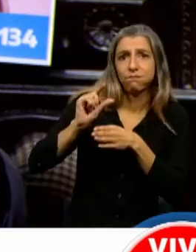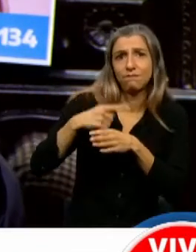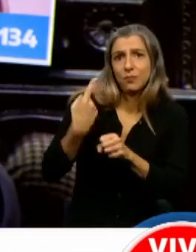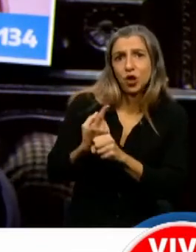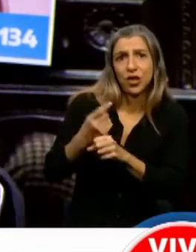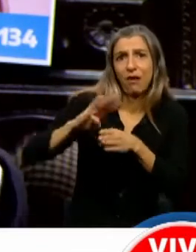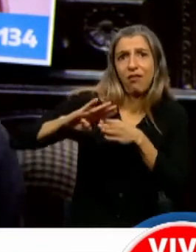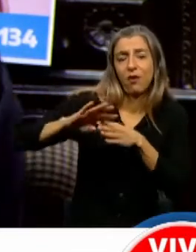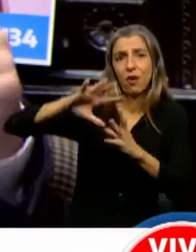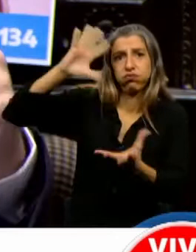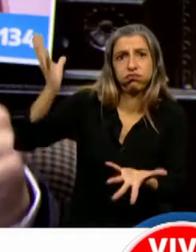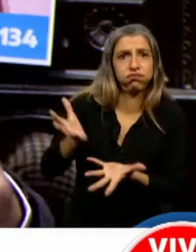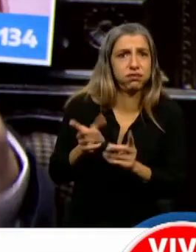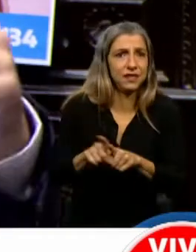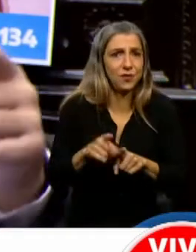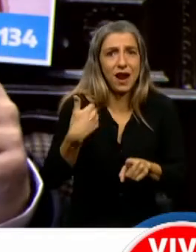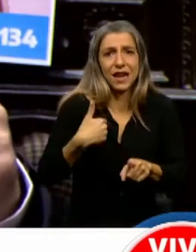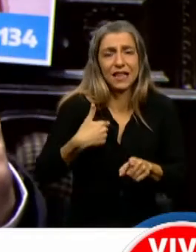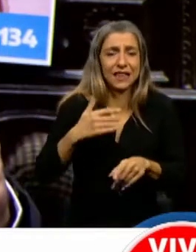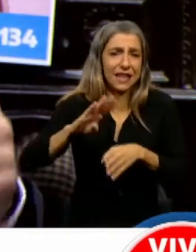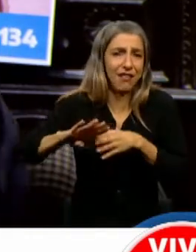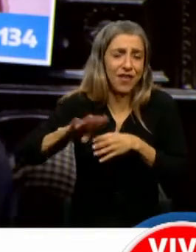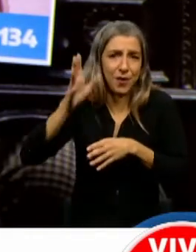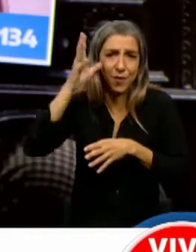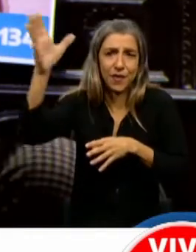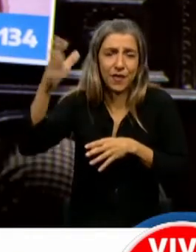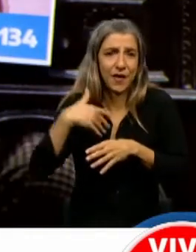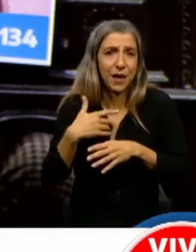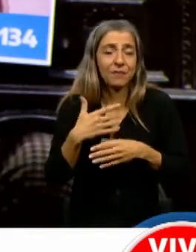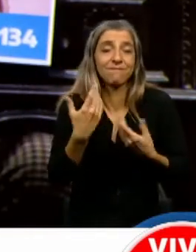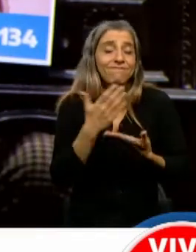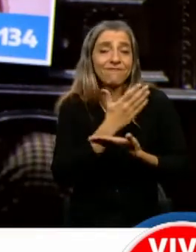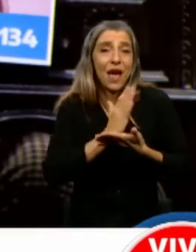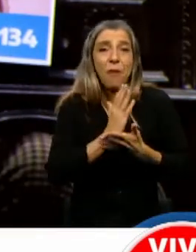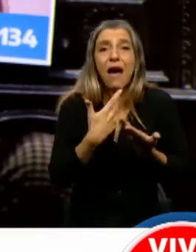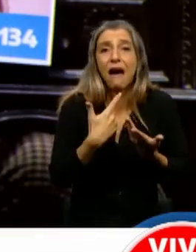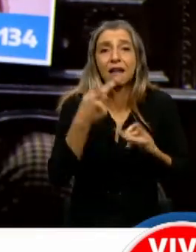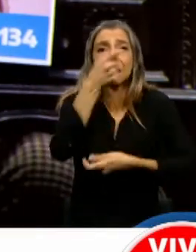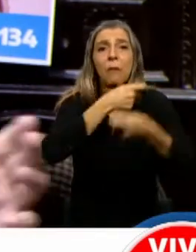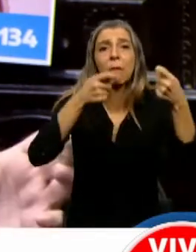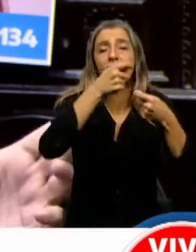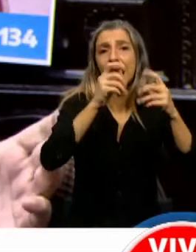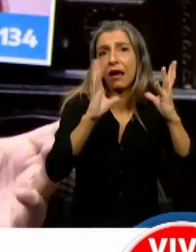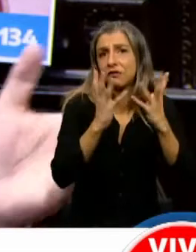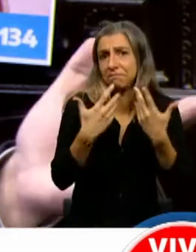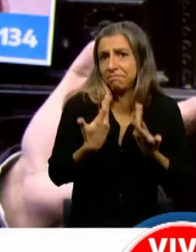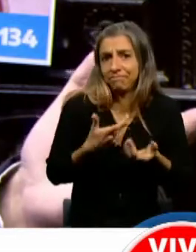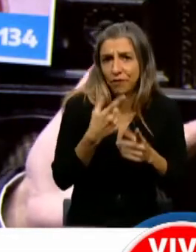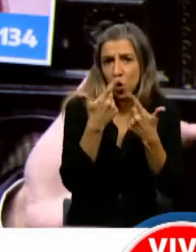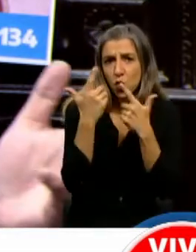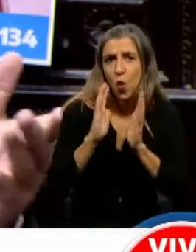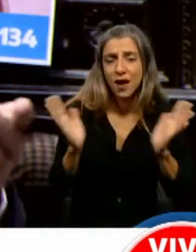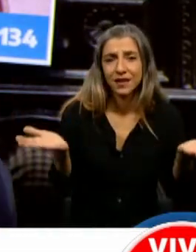la Argentina, que no solo que tenía una deuda alta, sino que no tenía acceso a los mercados de capitales. Entonces, había